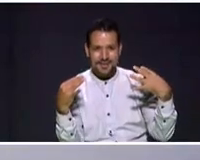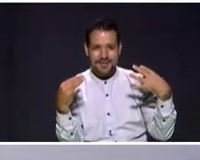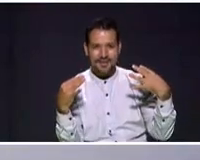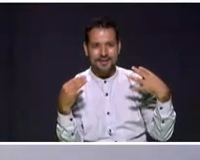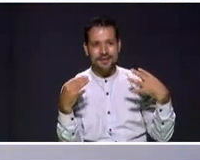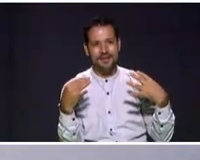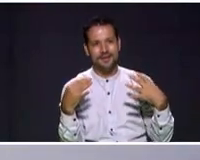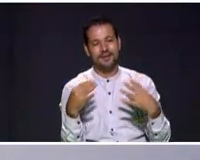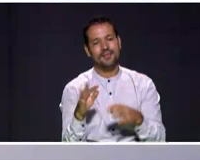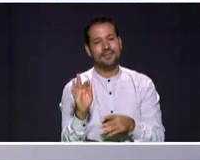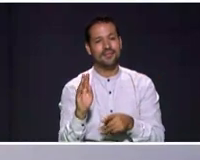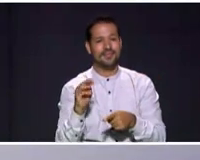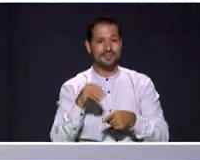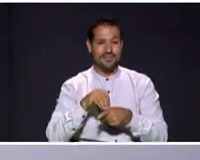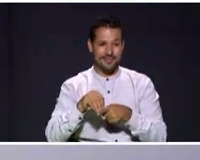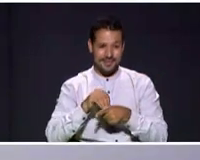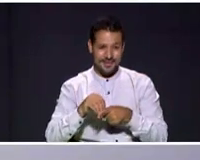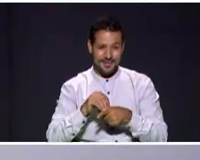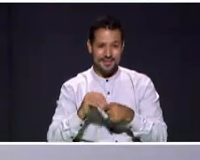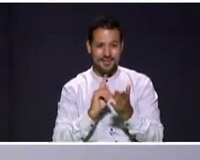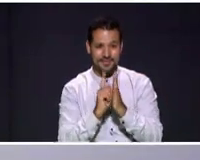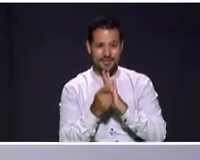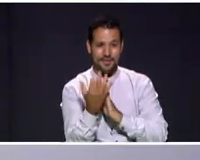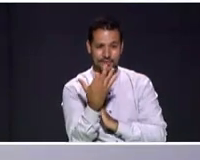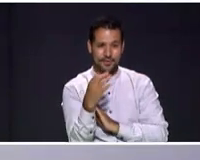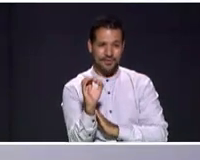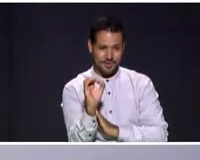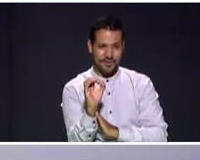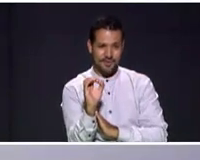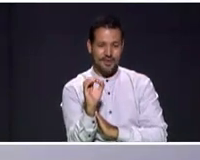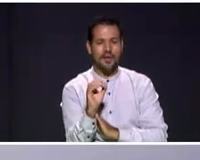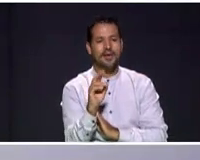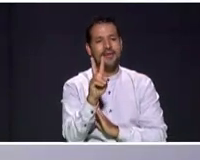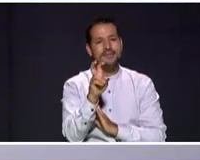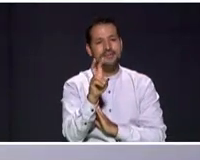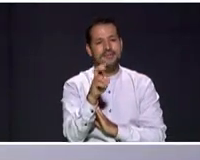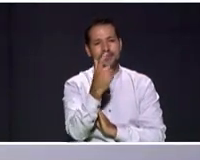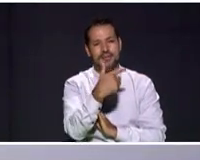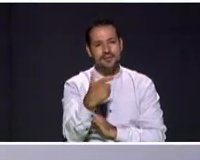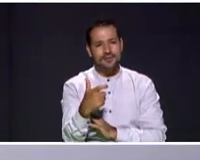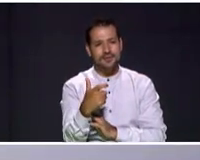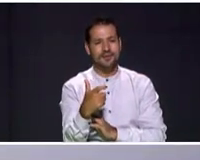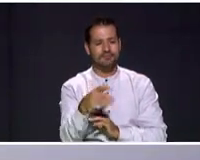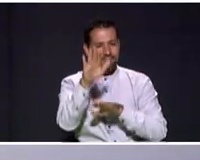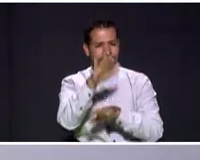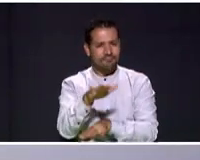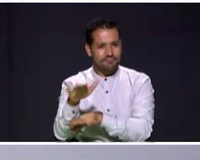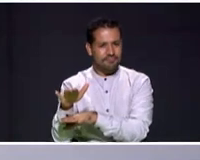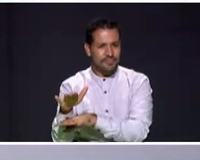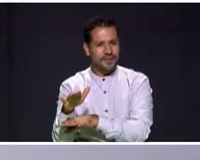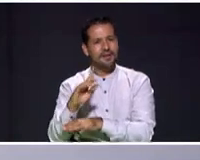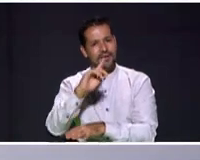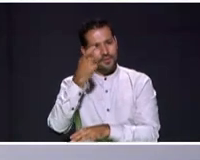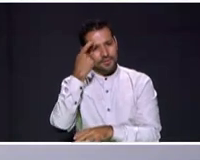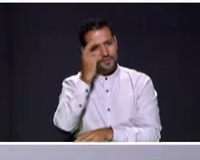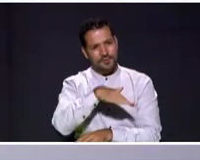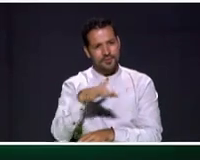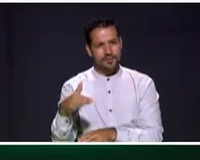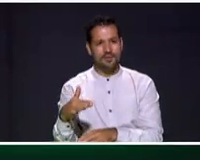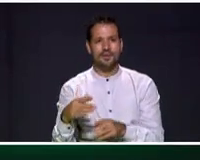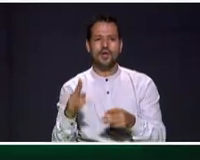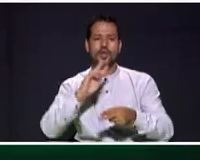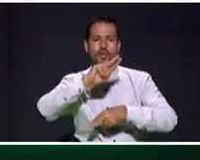telemedellín o de minuto 30 recordándoles que estamos en directo con siete de los ocho aspirantes a la gobernación de antioquia y que los estamos leyendo en numeral debate ciudadano